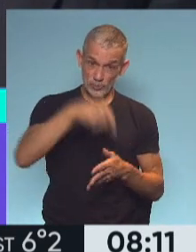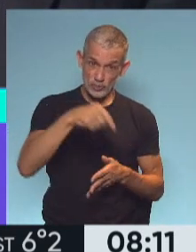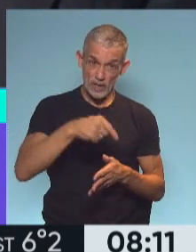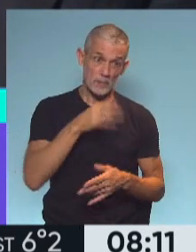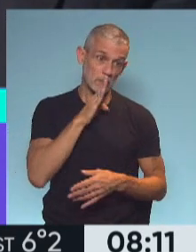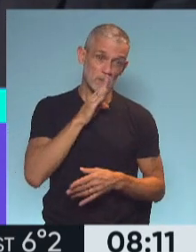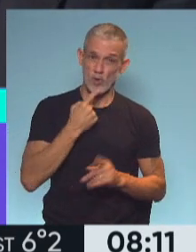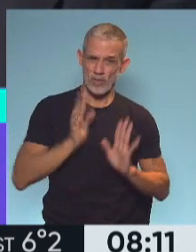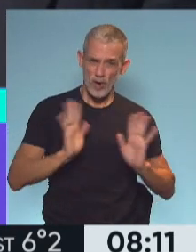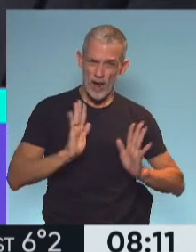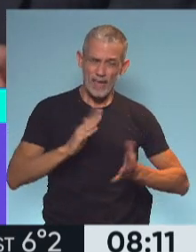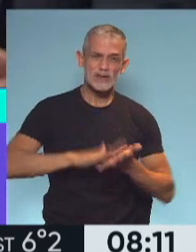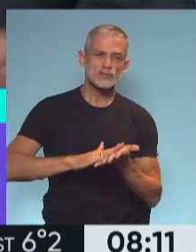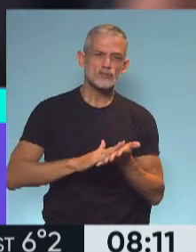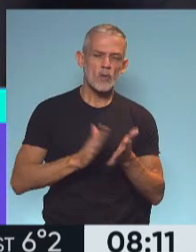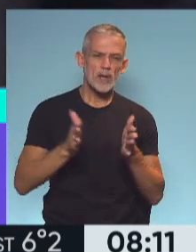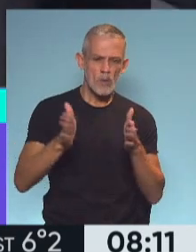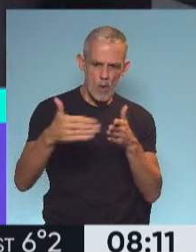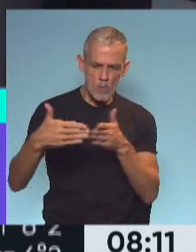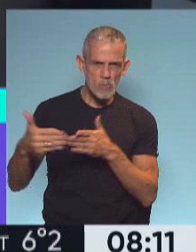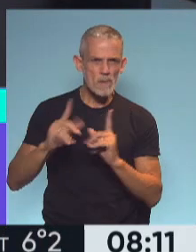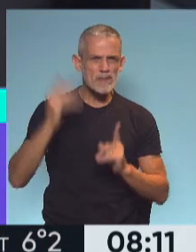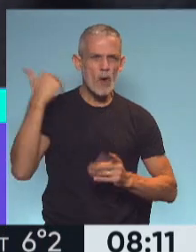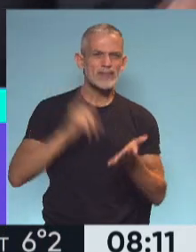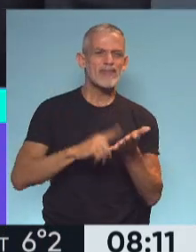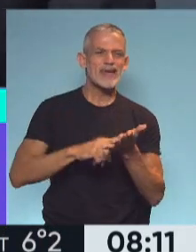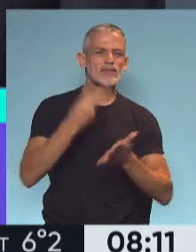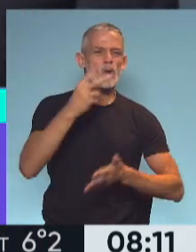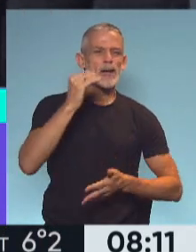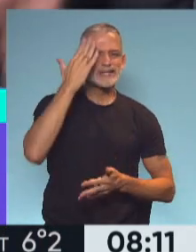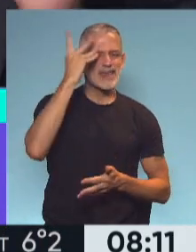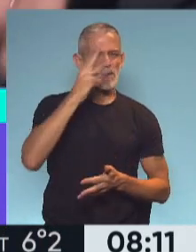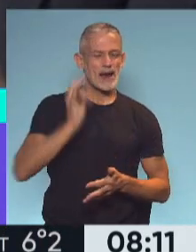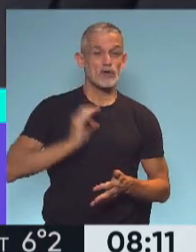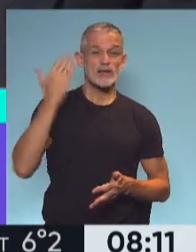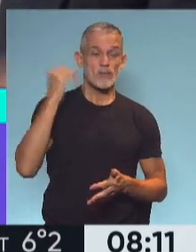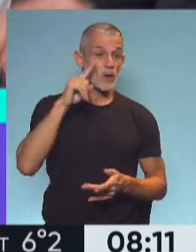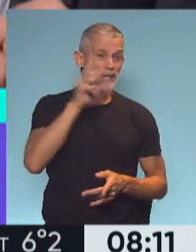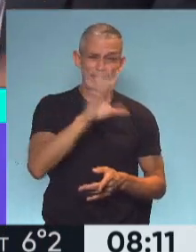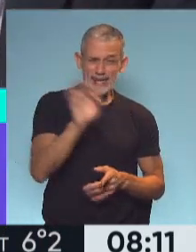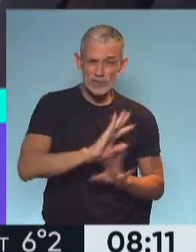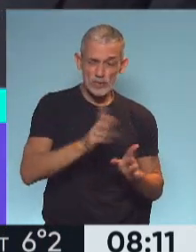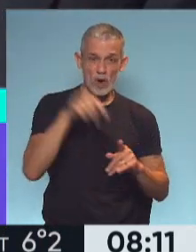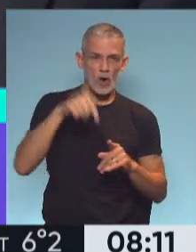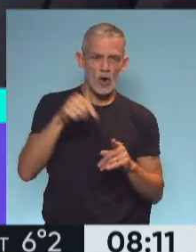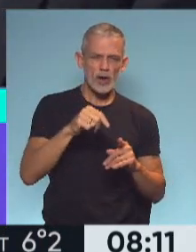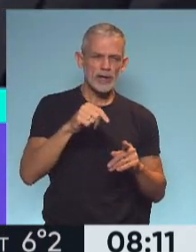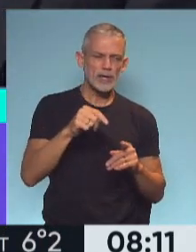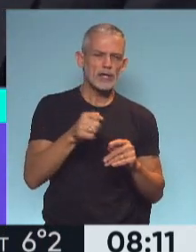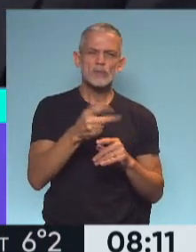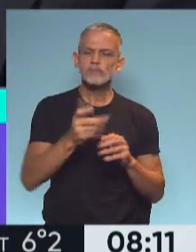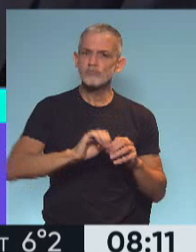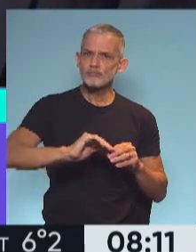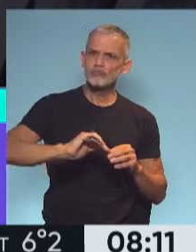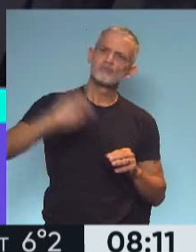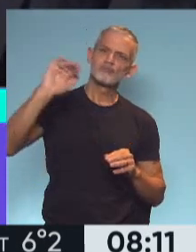dijo absolutamente nada de las restricciones de aquel decreto del 20 de marzo del año pasado. 1.500 contagios. Hoy, en el